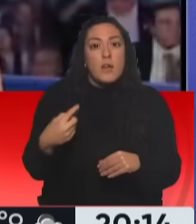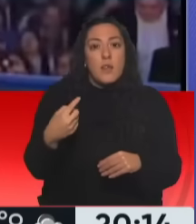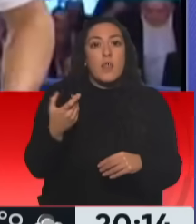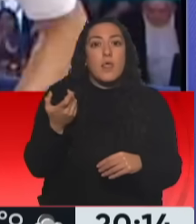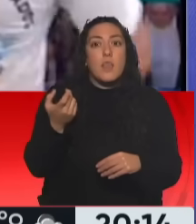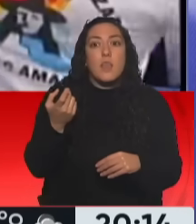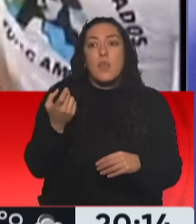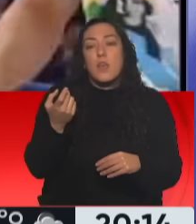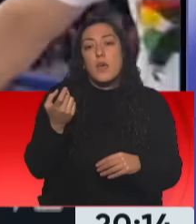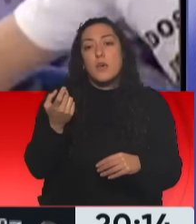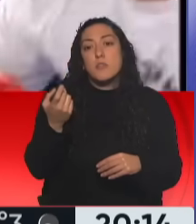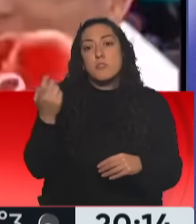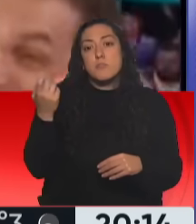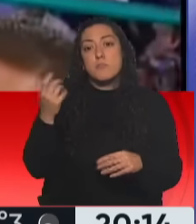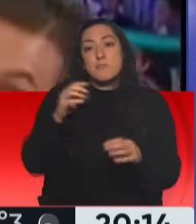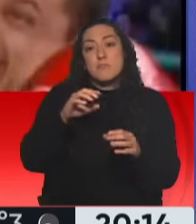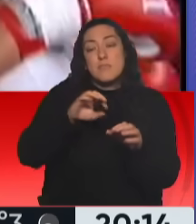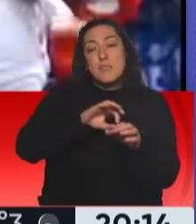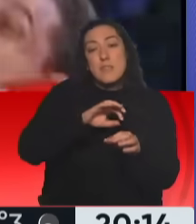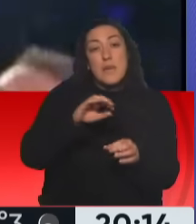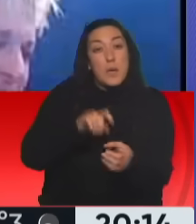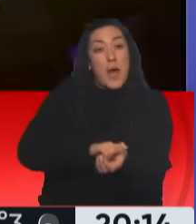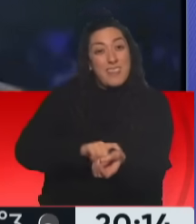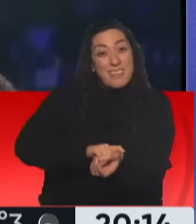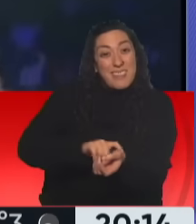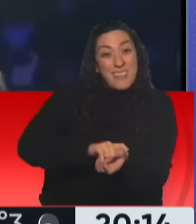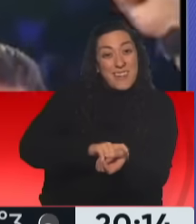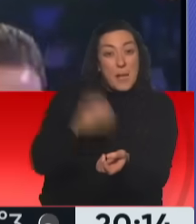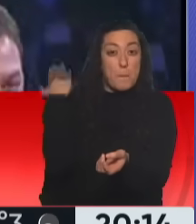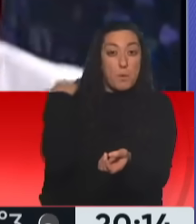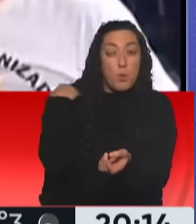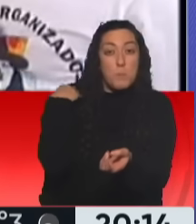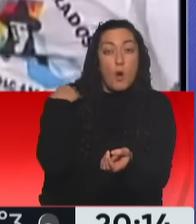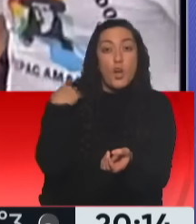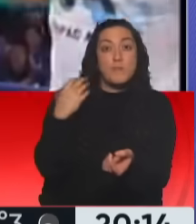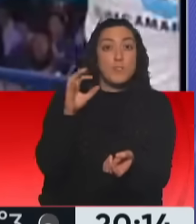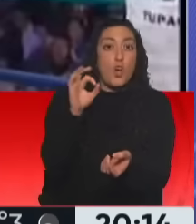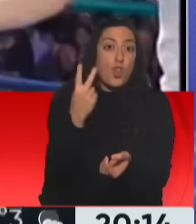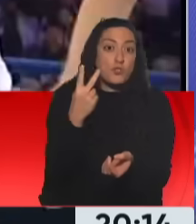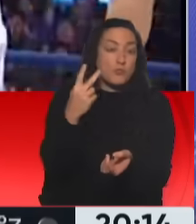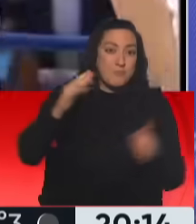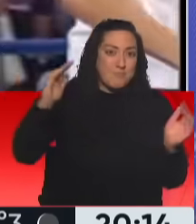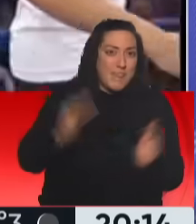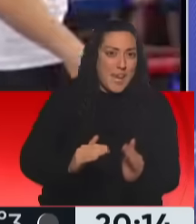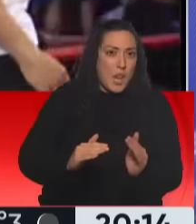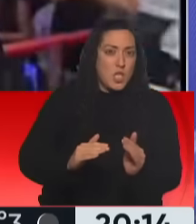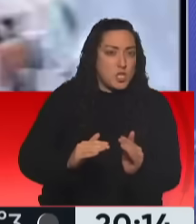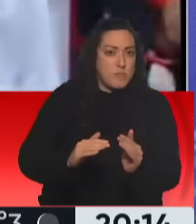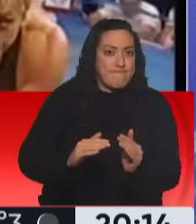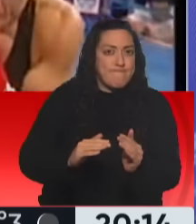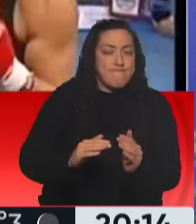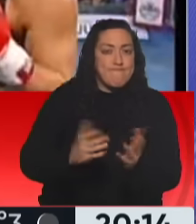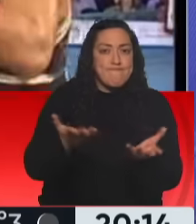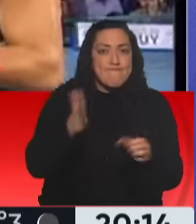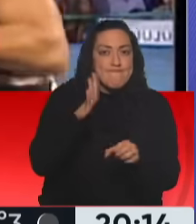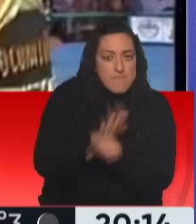obstruya la parte de las arterias del pulmón, baja la cantidad de oxígeno en sangre, es hipoxemia, otra de las cosas que vimos en el